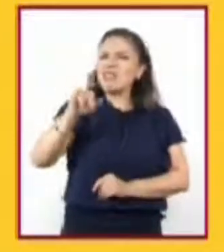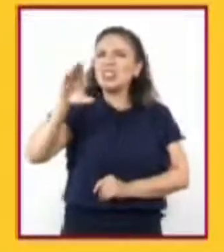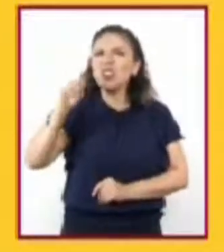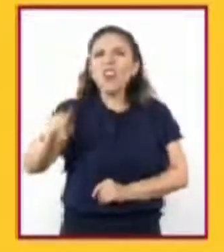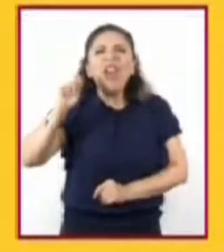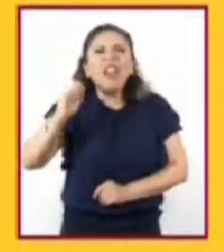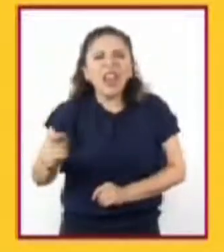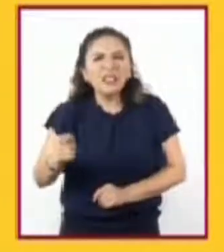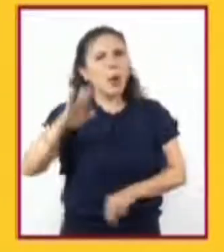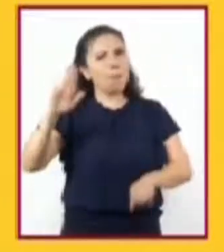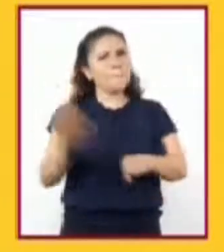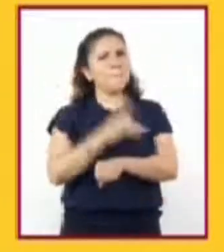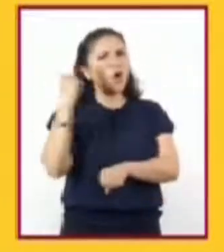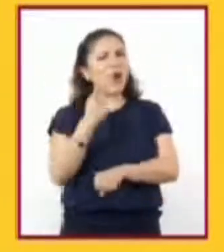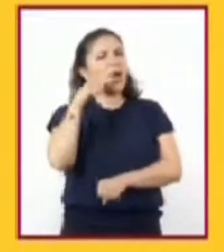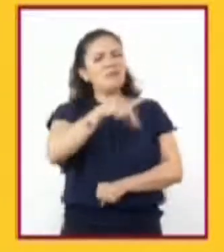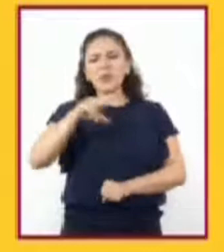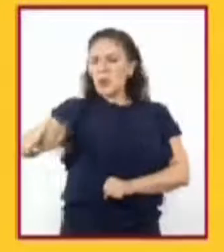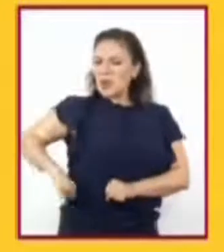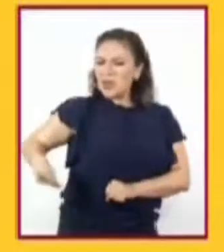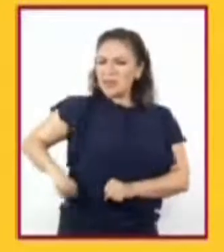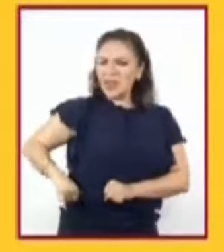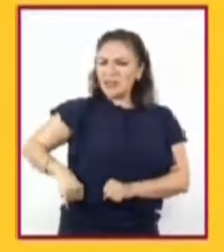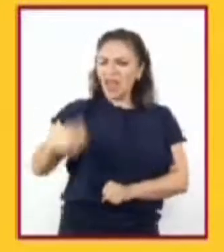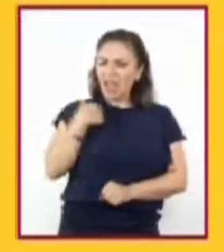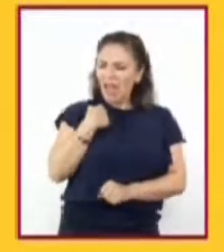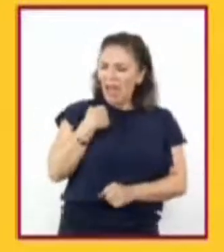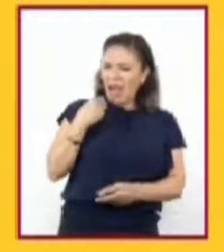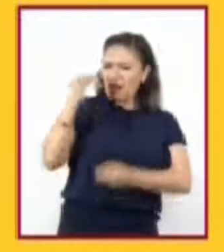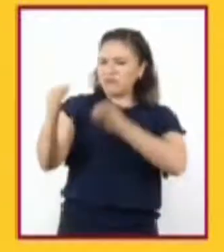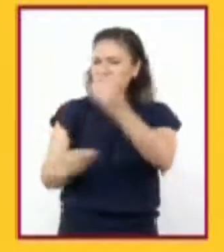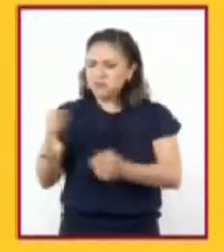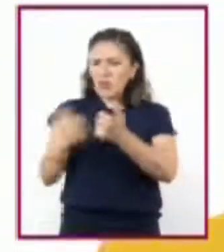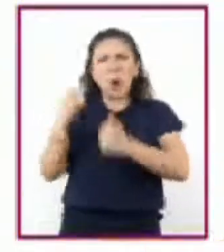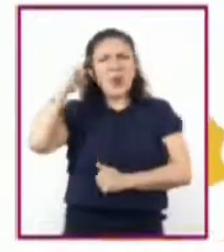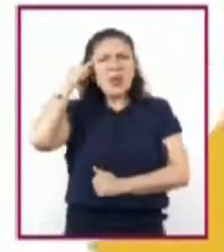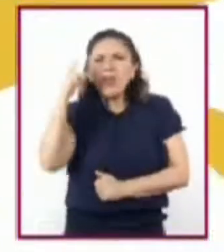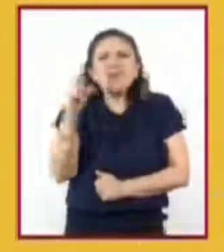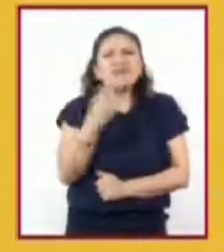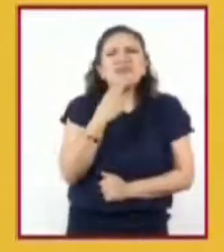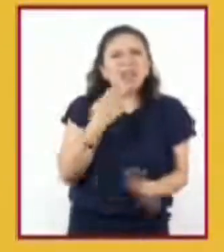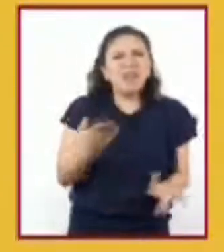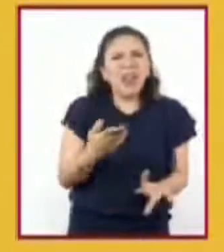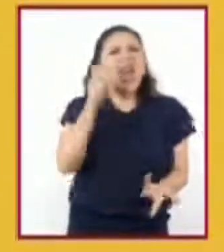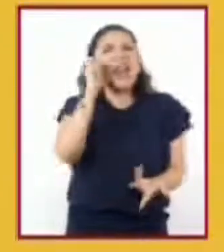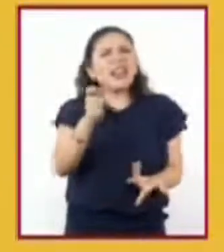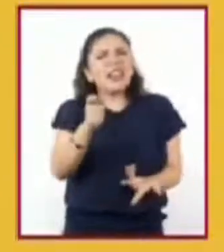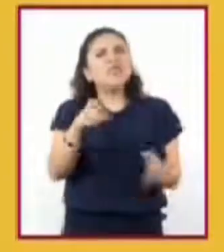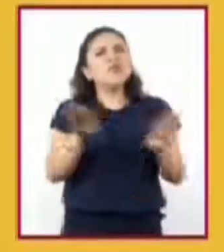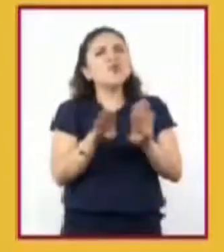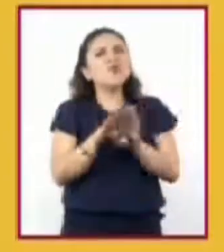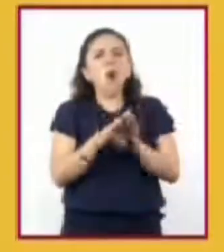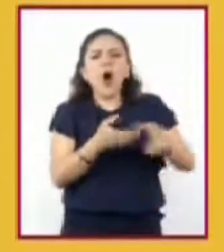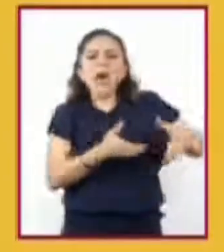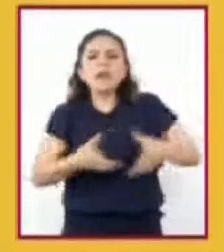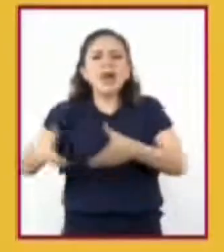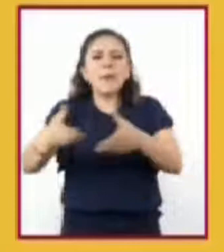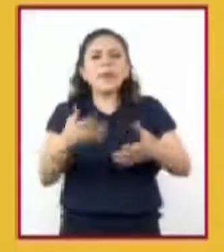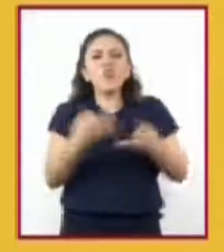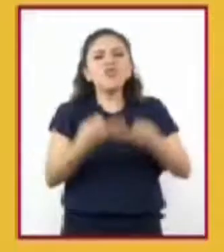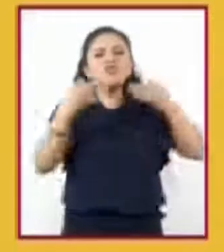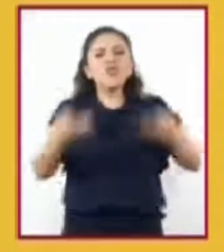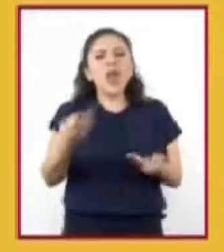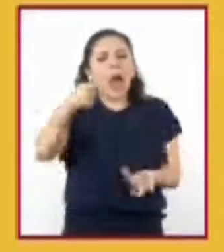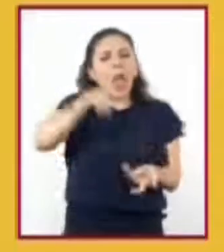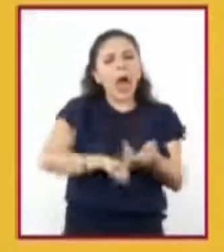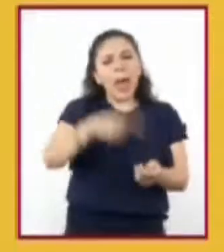los colonos no tenían como interés principal luchar con grupos indígenas? ¿Qué significó el camino de tierra adentro en el desarrollo de